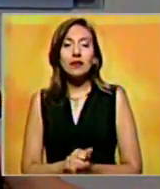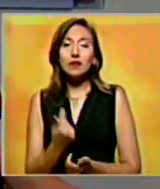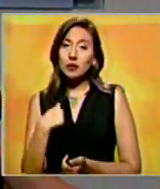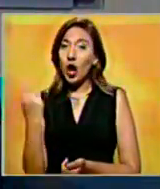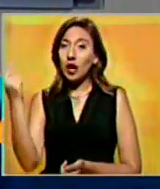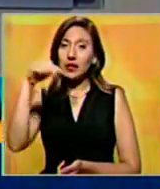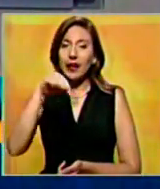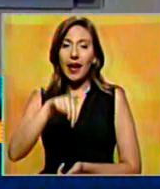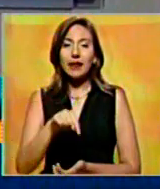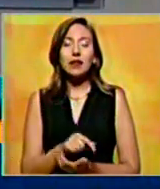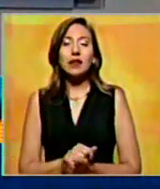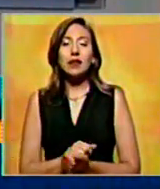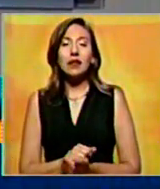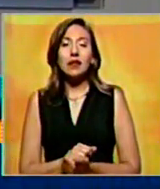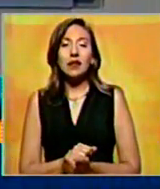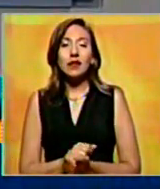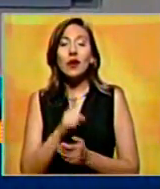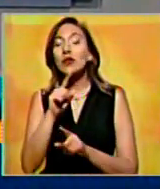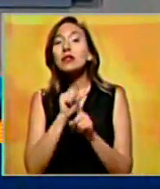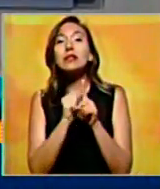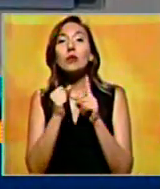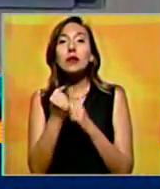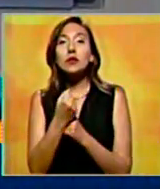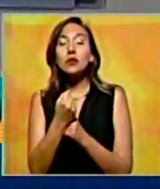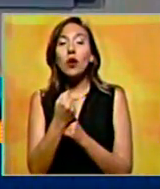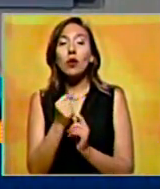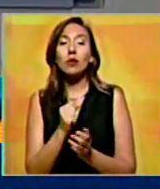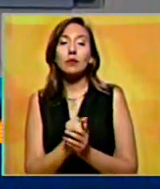aquí en una situación